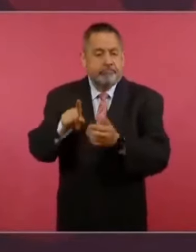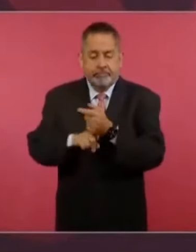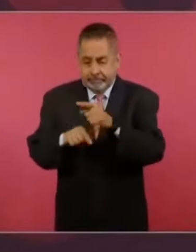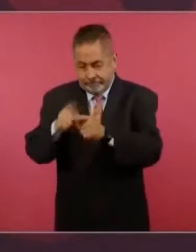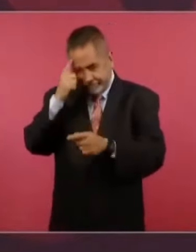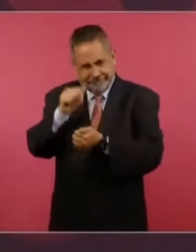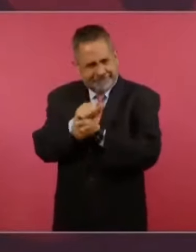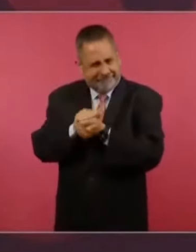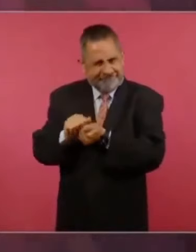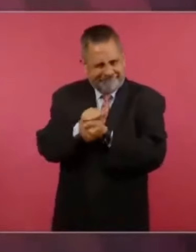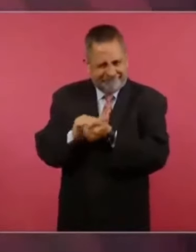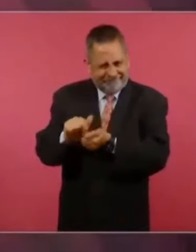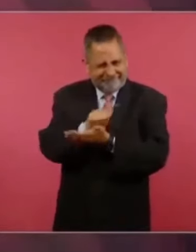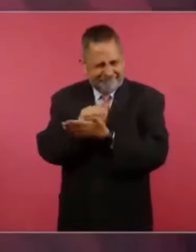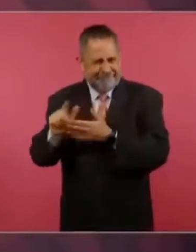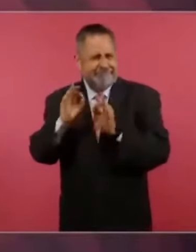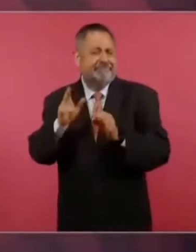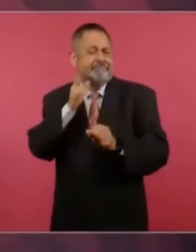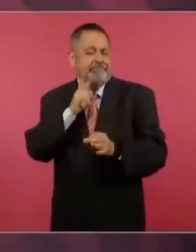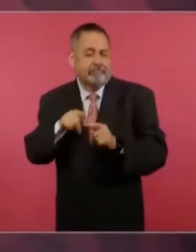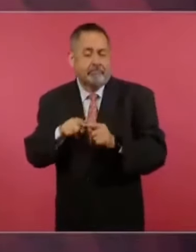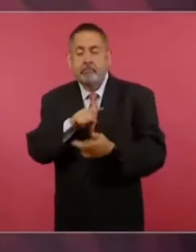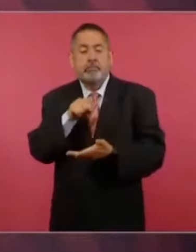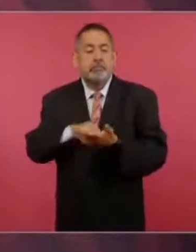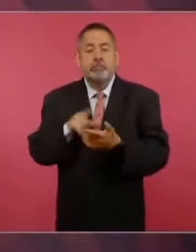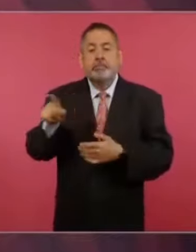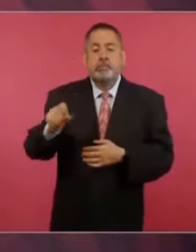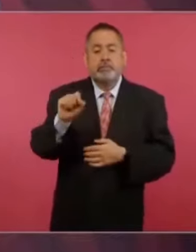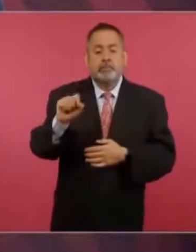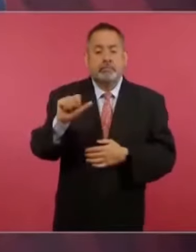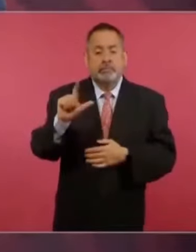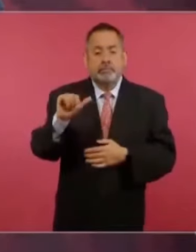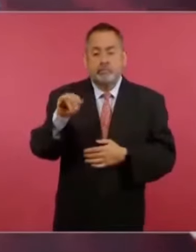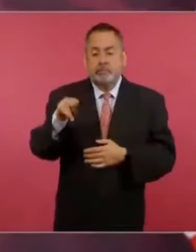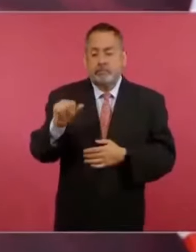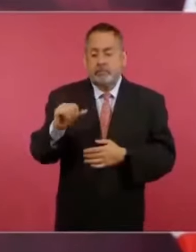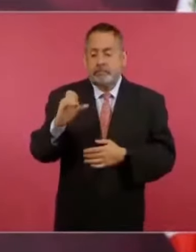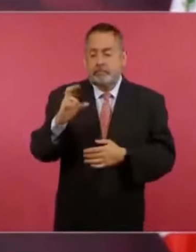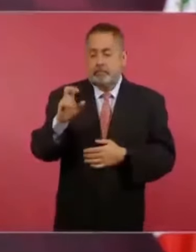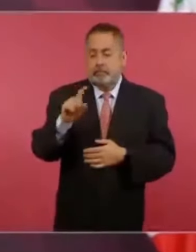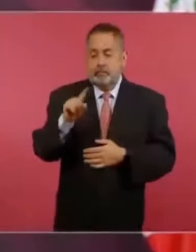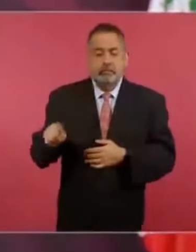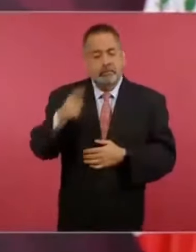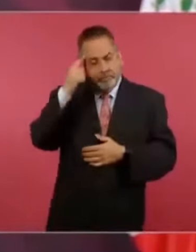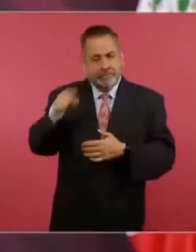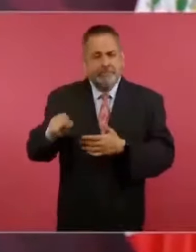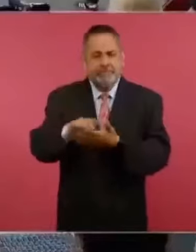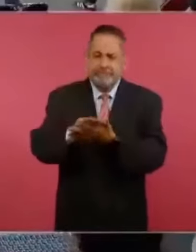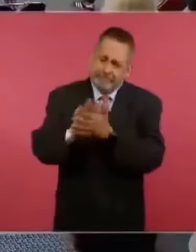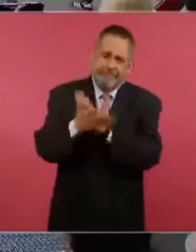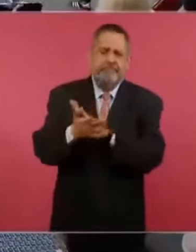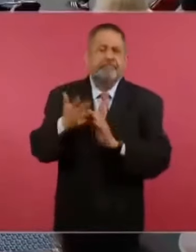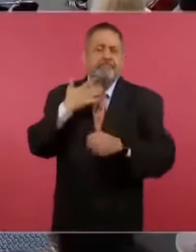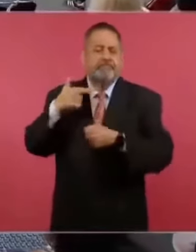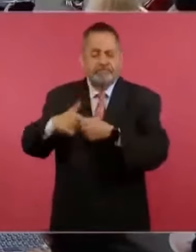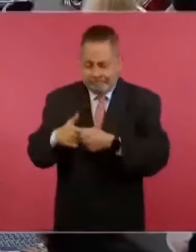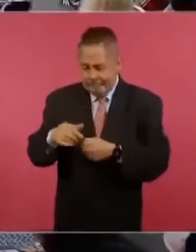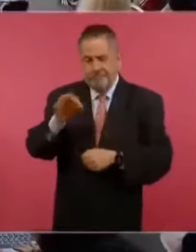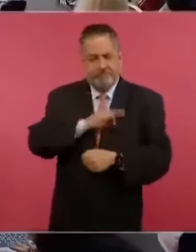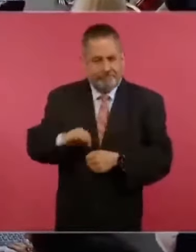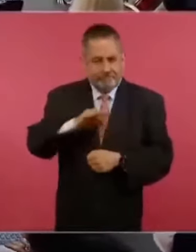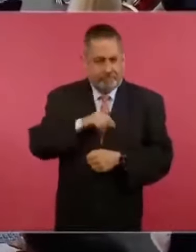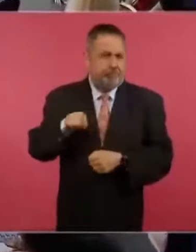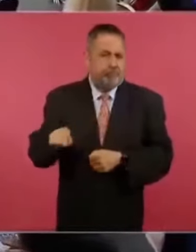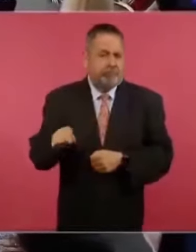coquizadora en Salina Cruz, también para transformar combustóleo en gasolinas.